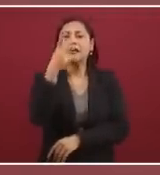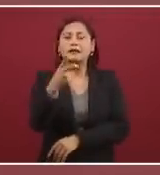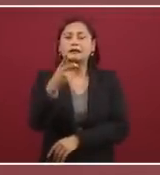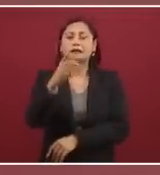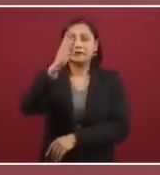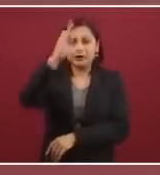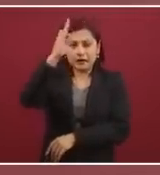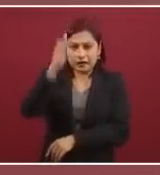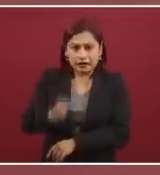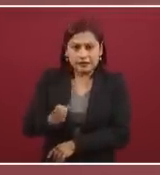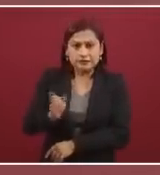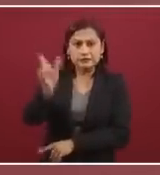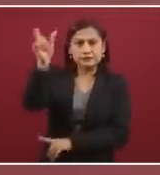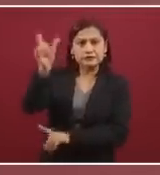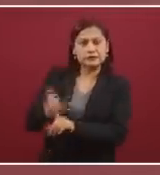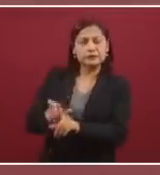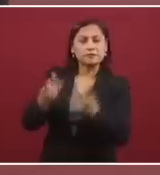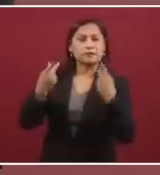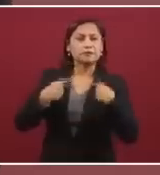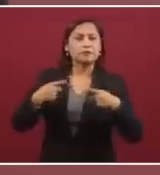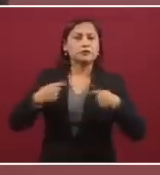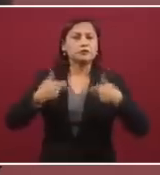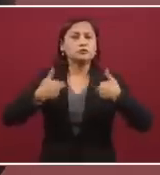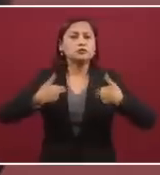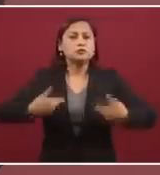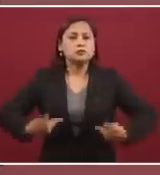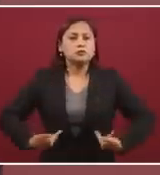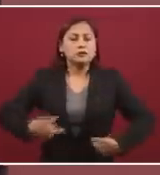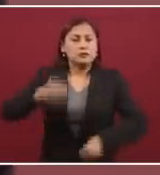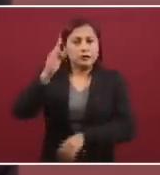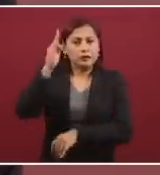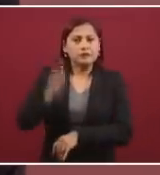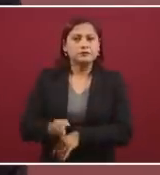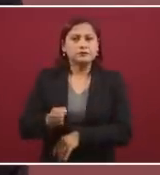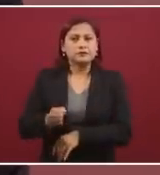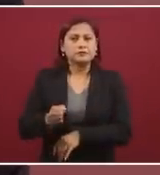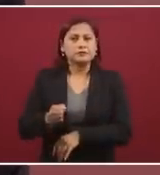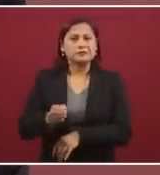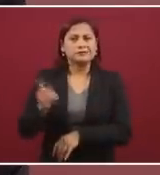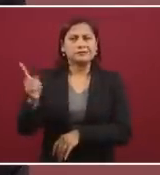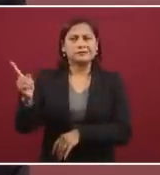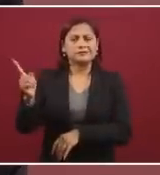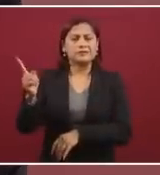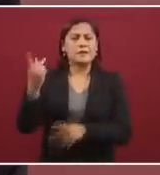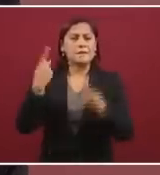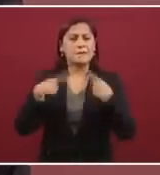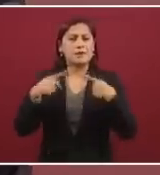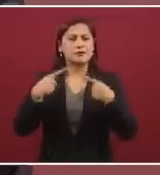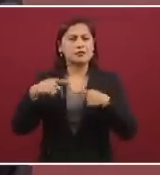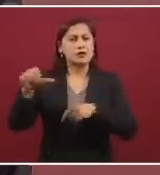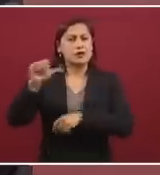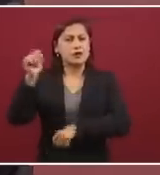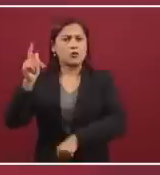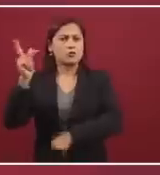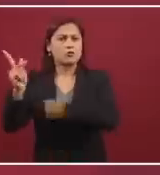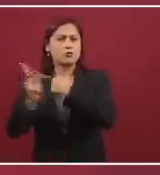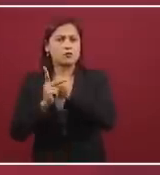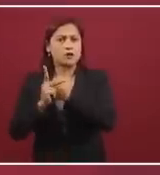humanos qué se busca en la vida como pueden